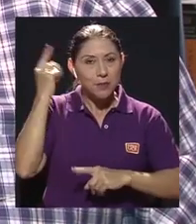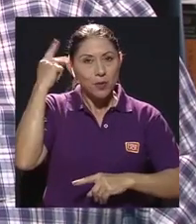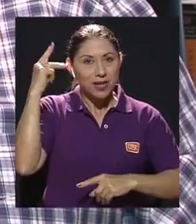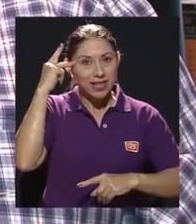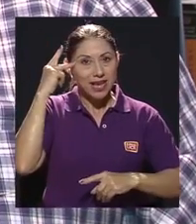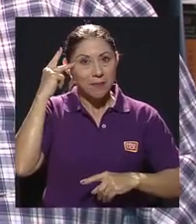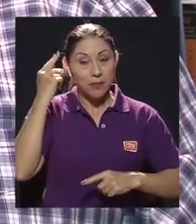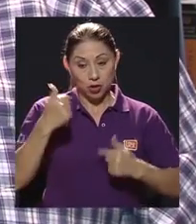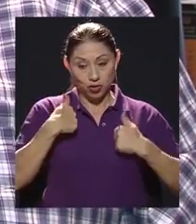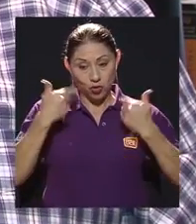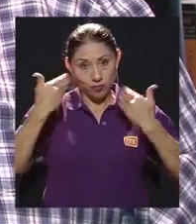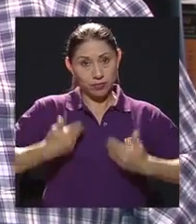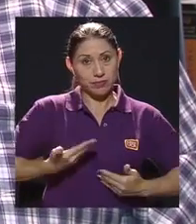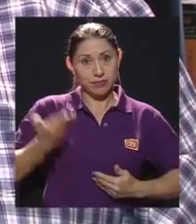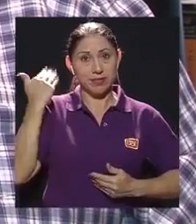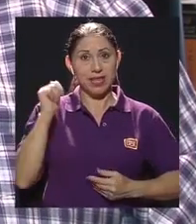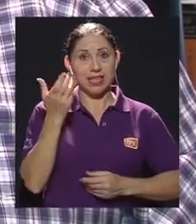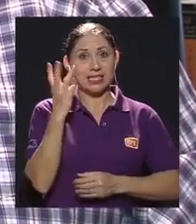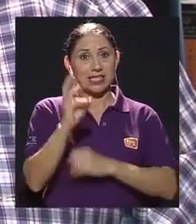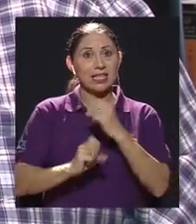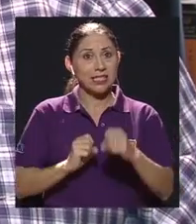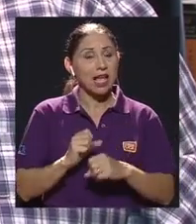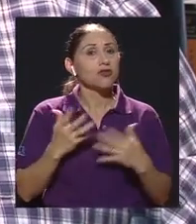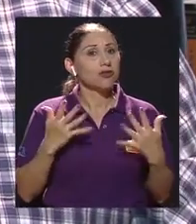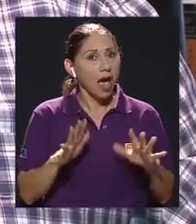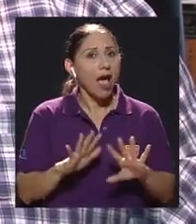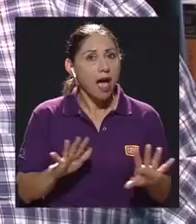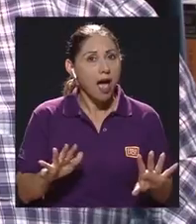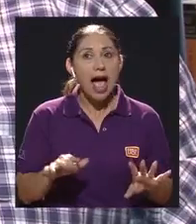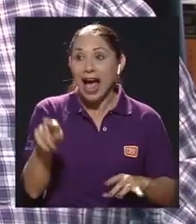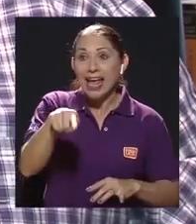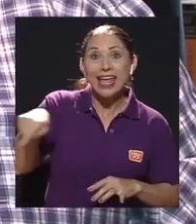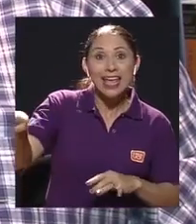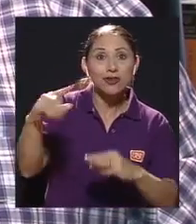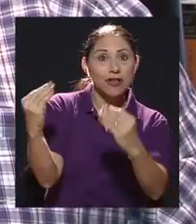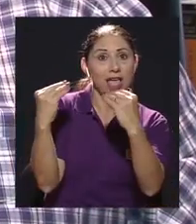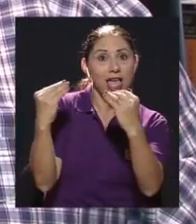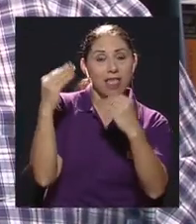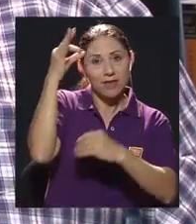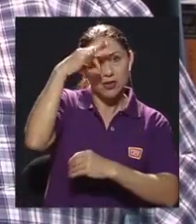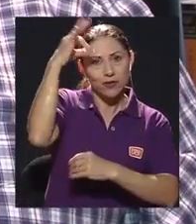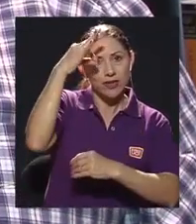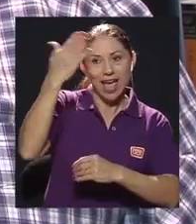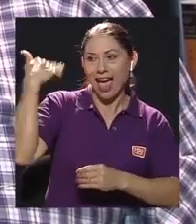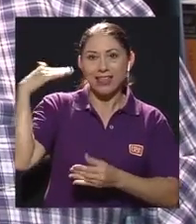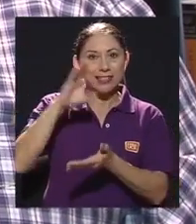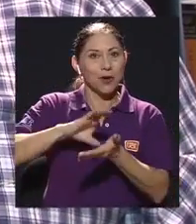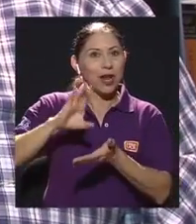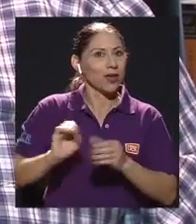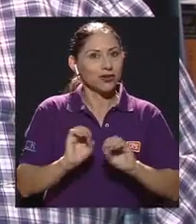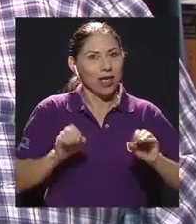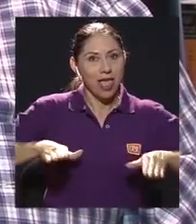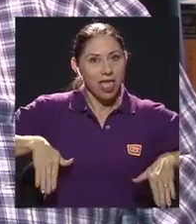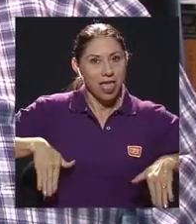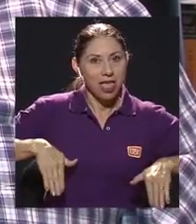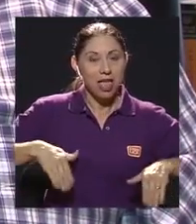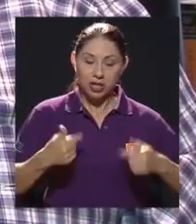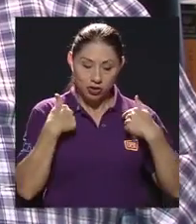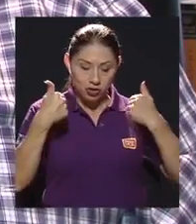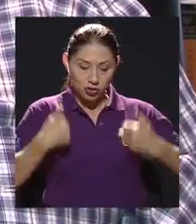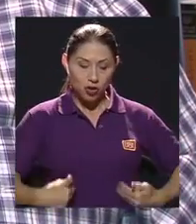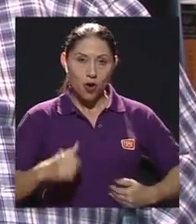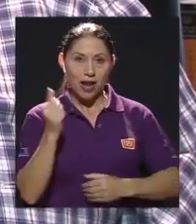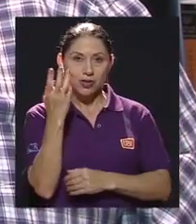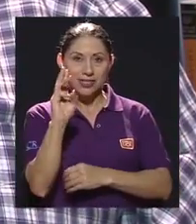16 años y a darnos clases de filosofía que en los colegios de secundaria no se daban en ese entonces. Y yo a los 16